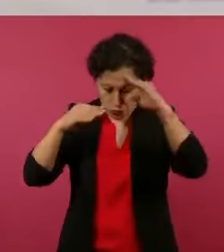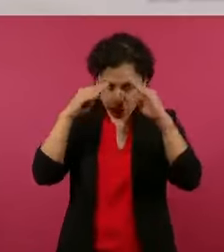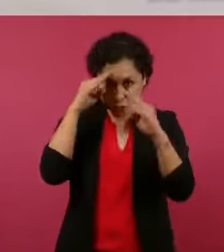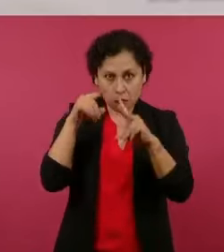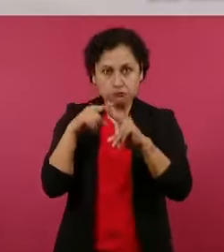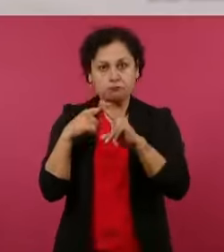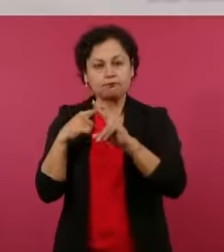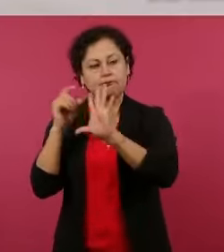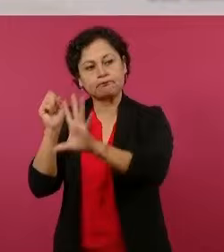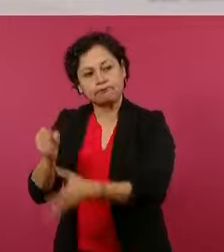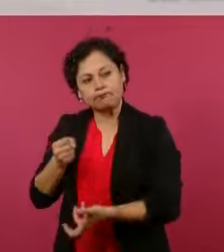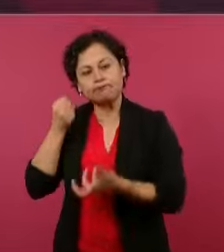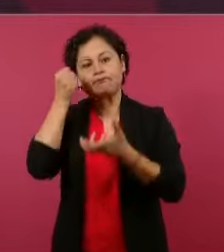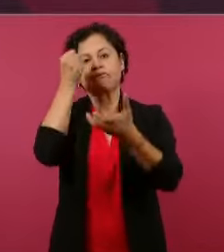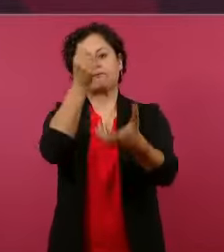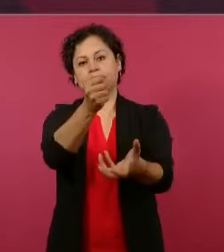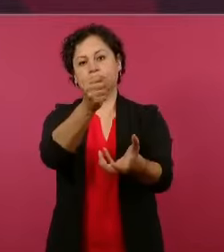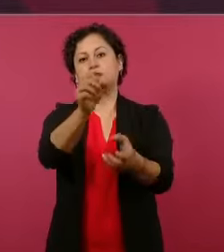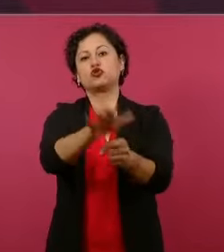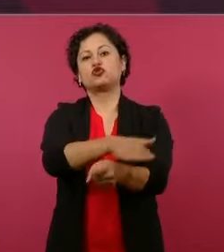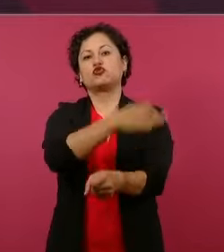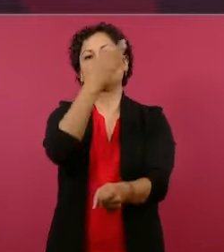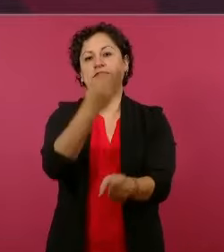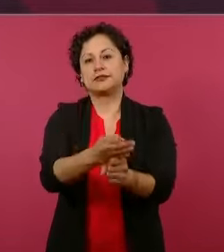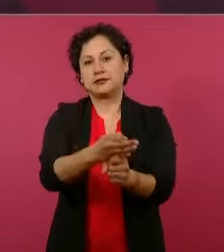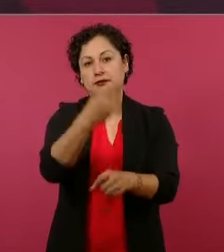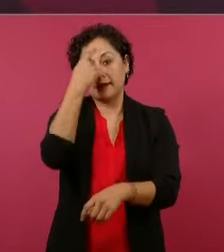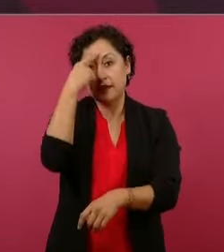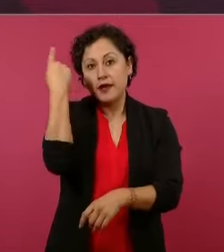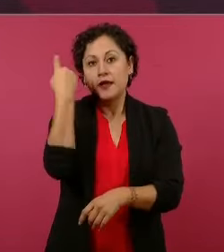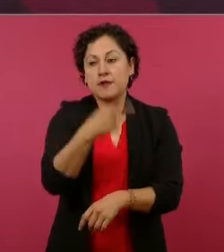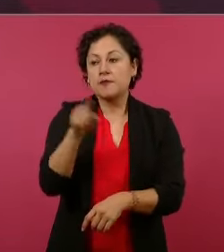sea 100% servicio